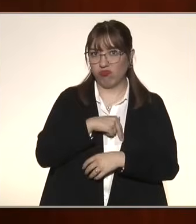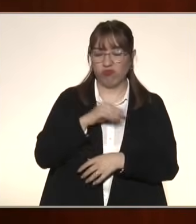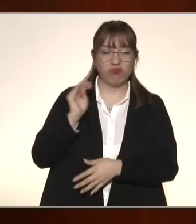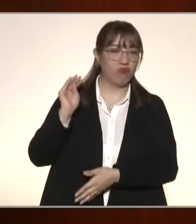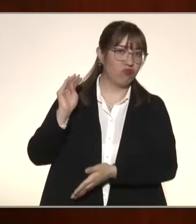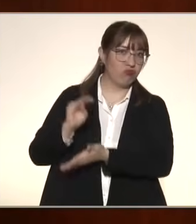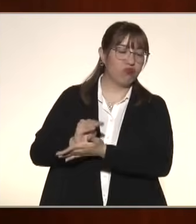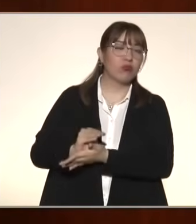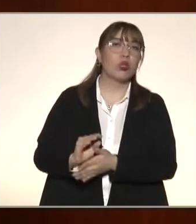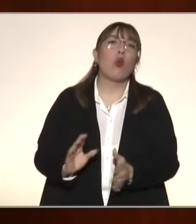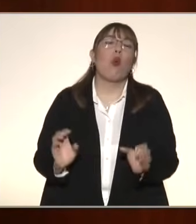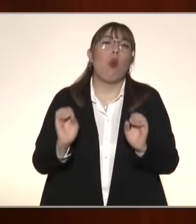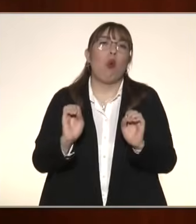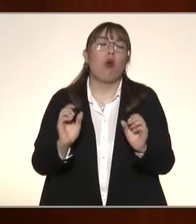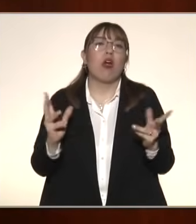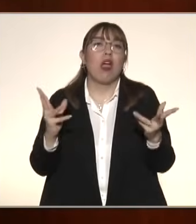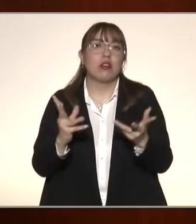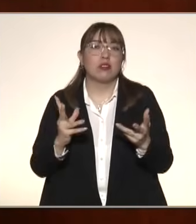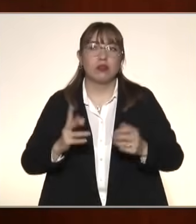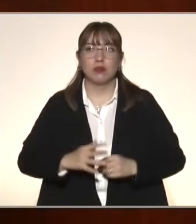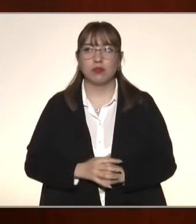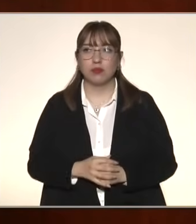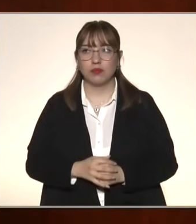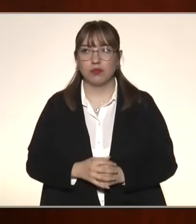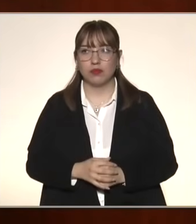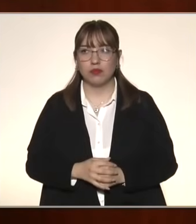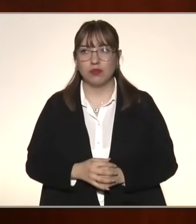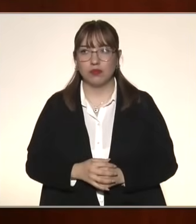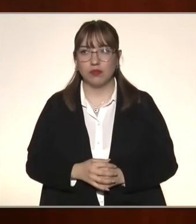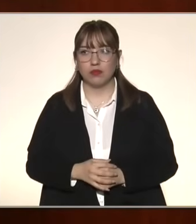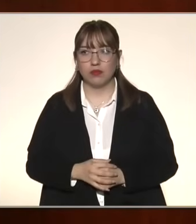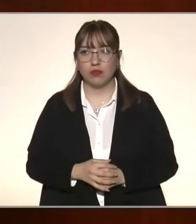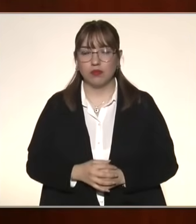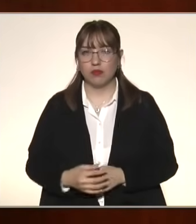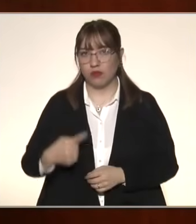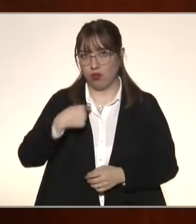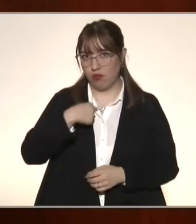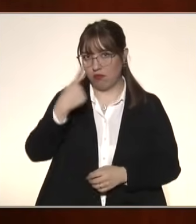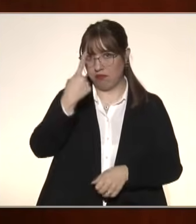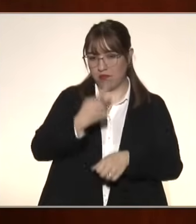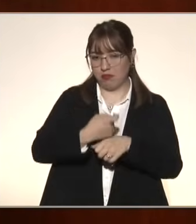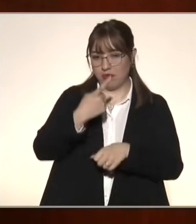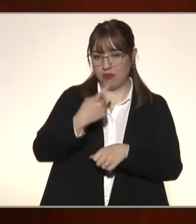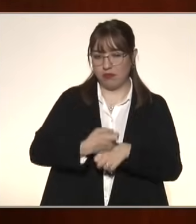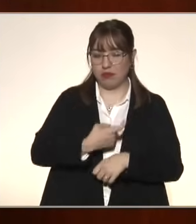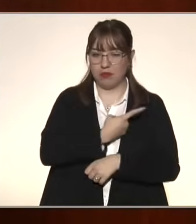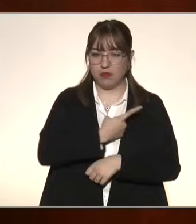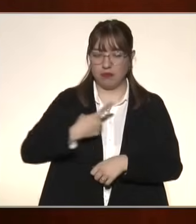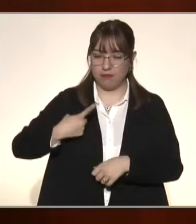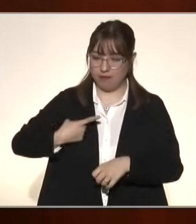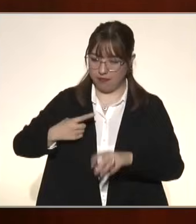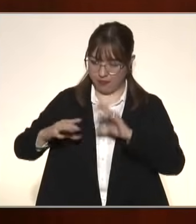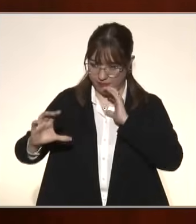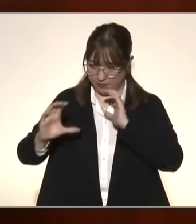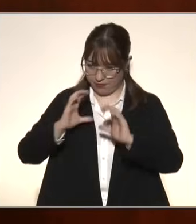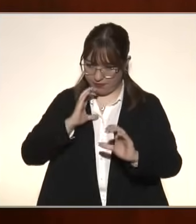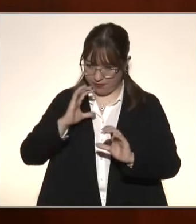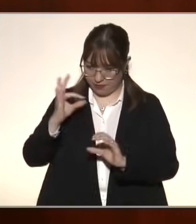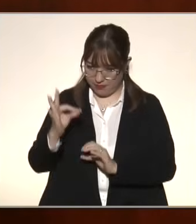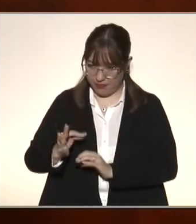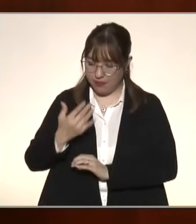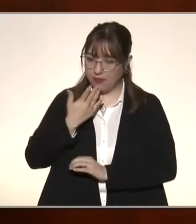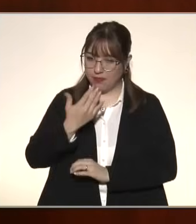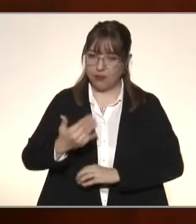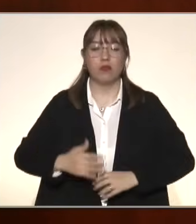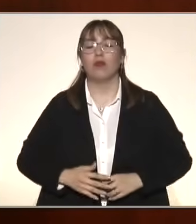creo que lo primero que podemos hacer, o yo le recomiendo a mis pacientes, es comunicación asertiva, ¿no? Y